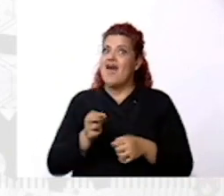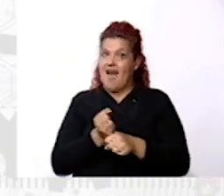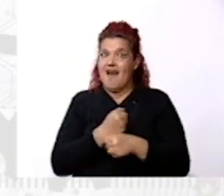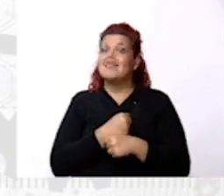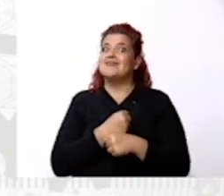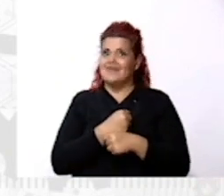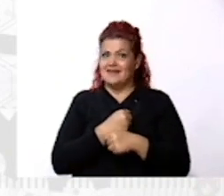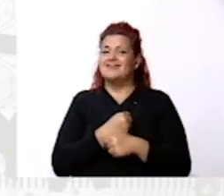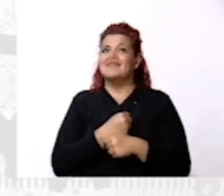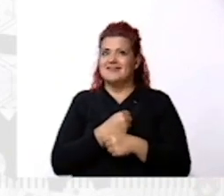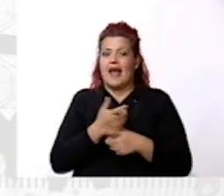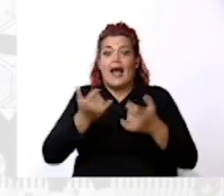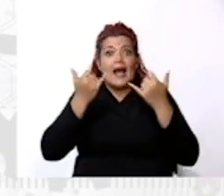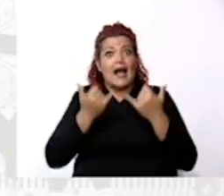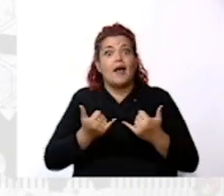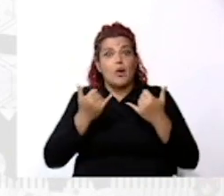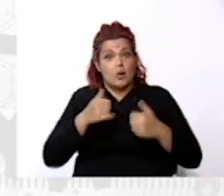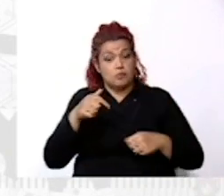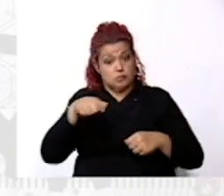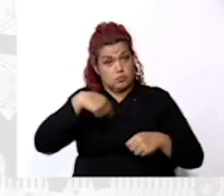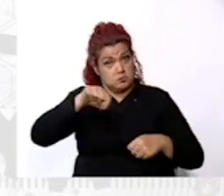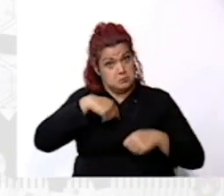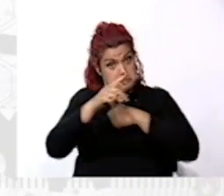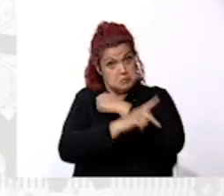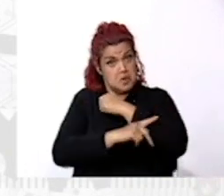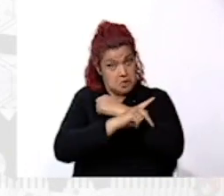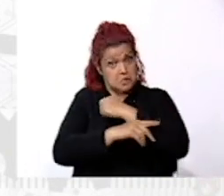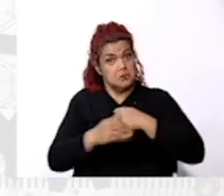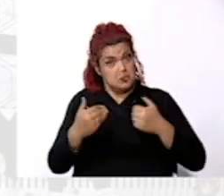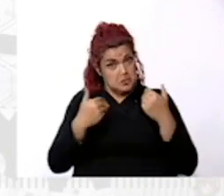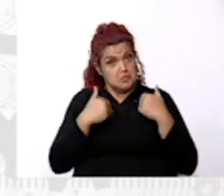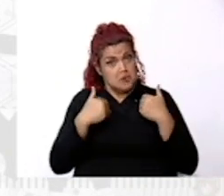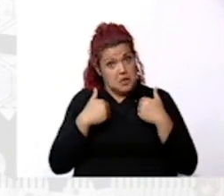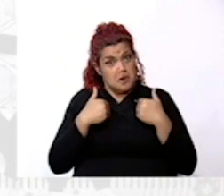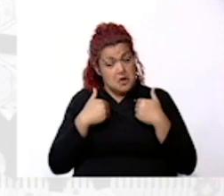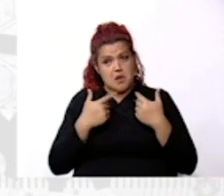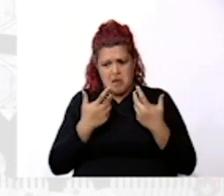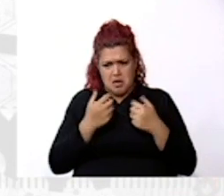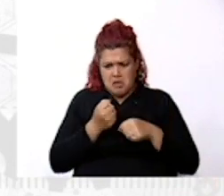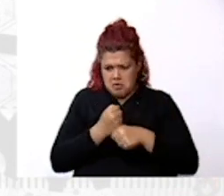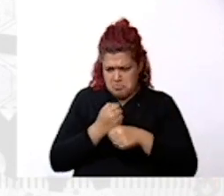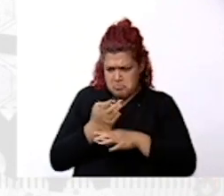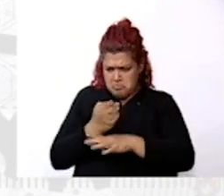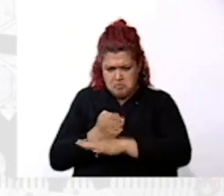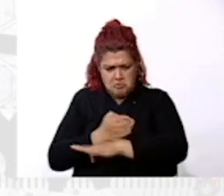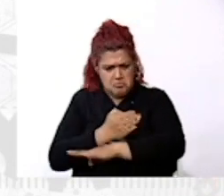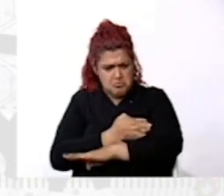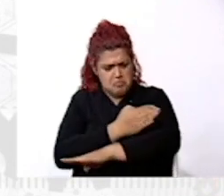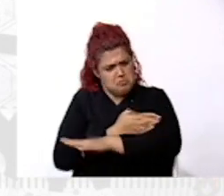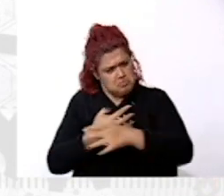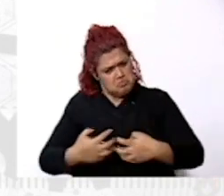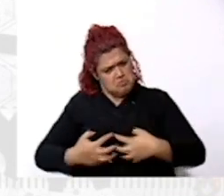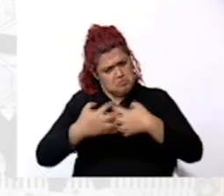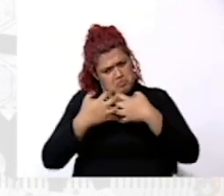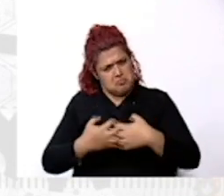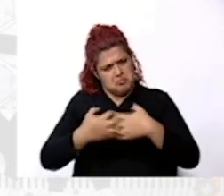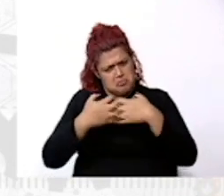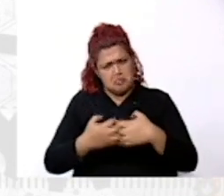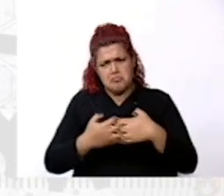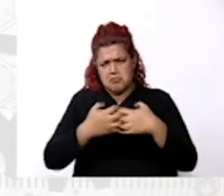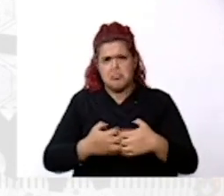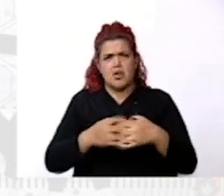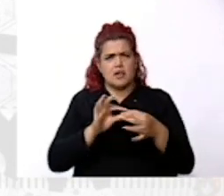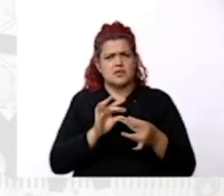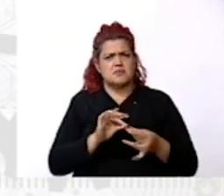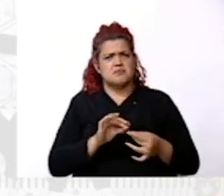Claro, actualmente nuestro país se caracteriza porque ha ido desarrollando también industrias que se especializan en